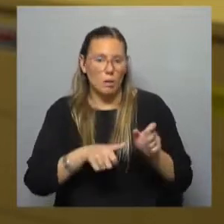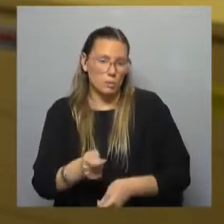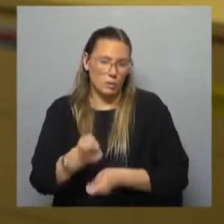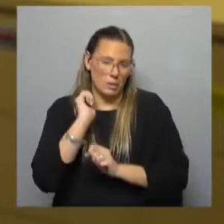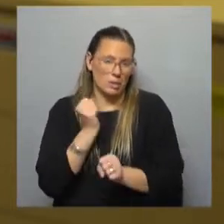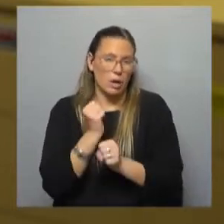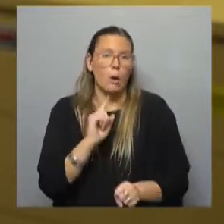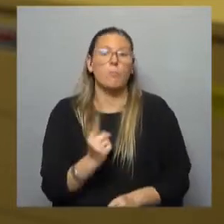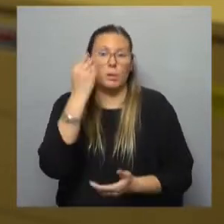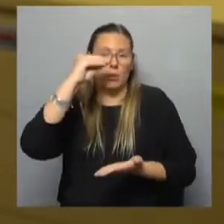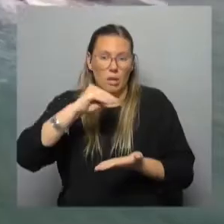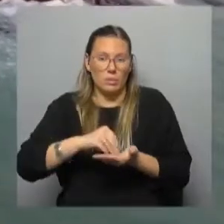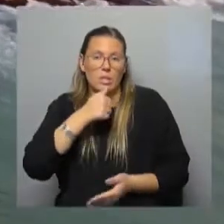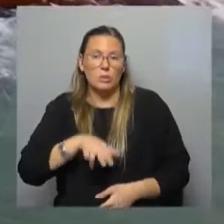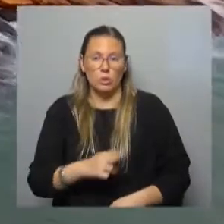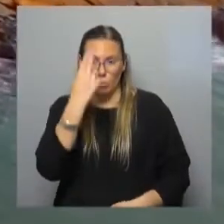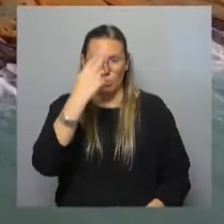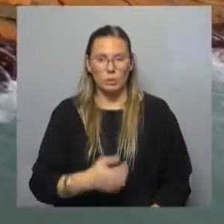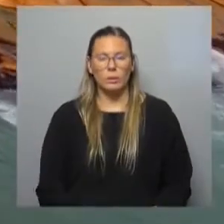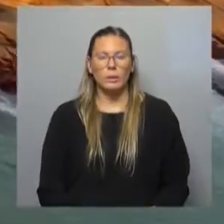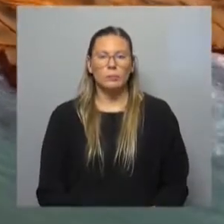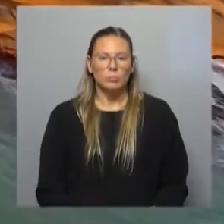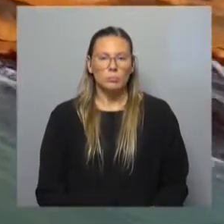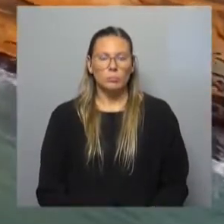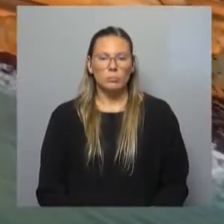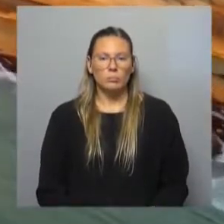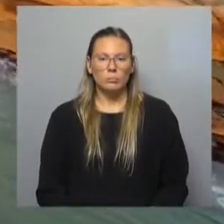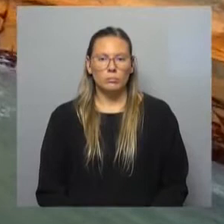por primera vez en la historia del Uruguay.